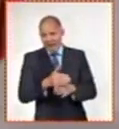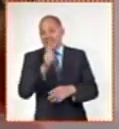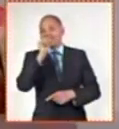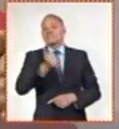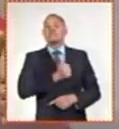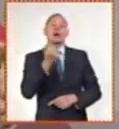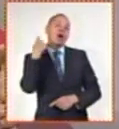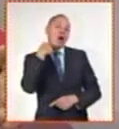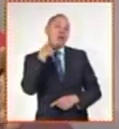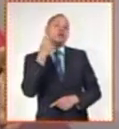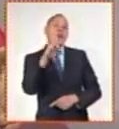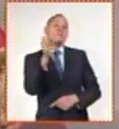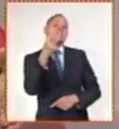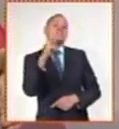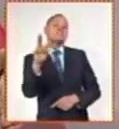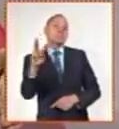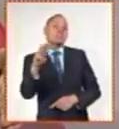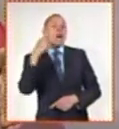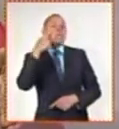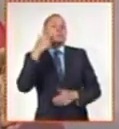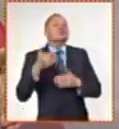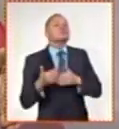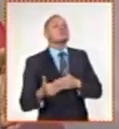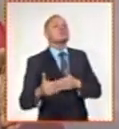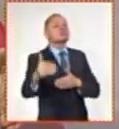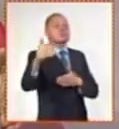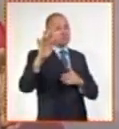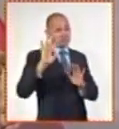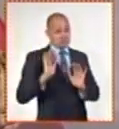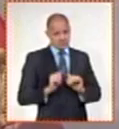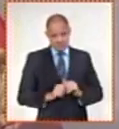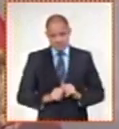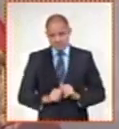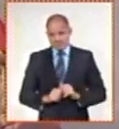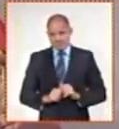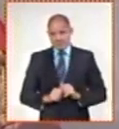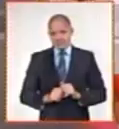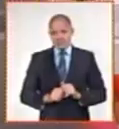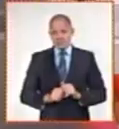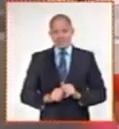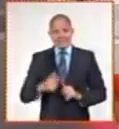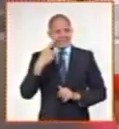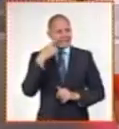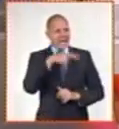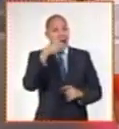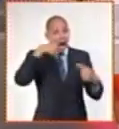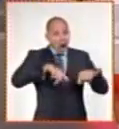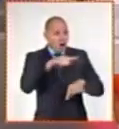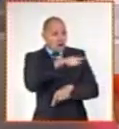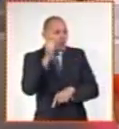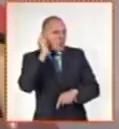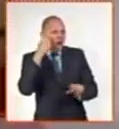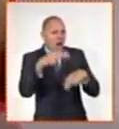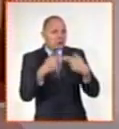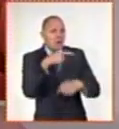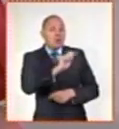que pudiera producirse la inhabilitación política. Y bueno, vicepresidenta, bueno. Exacto.